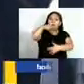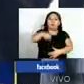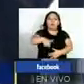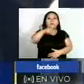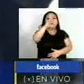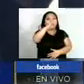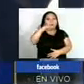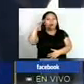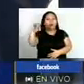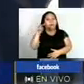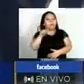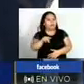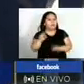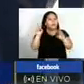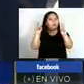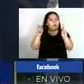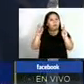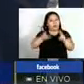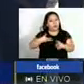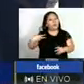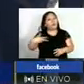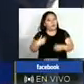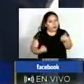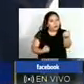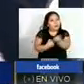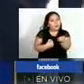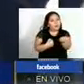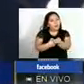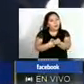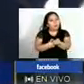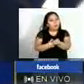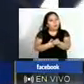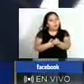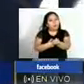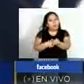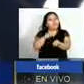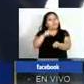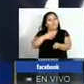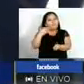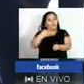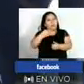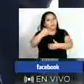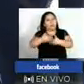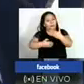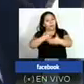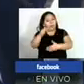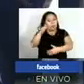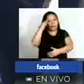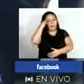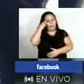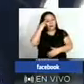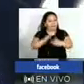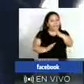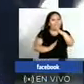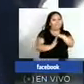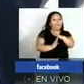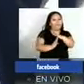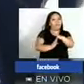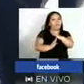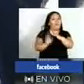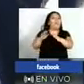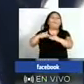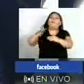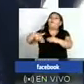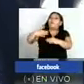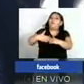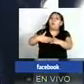creo que en esas cosas nosotros tenemos que colaborar, ¿verdad? Y que tiene que hacer un alto en el camino. Estamos a tiempo para no llegar a una